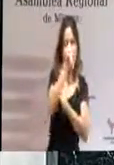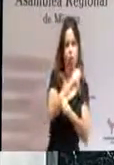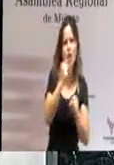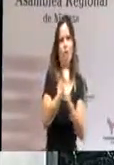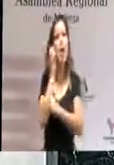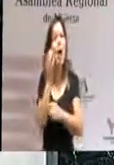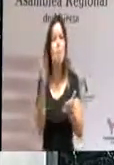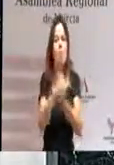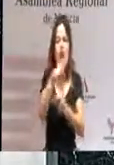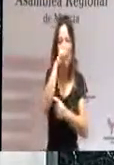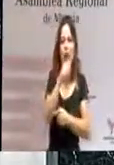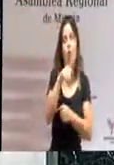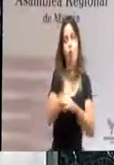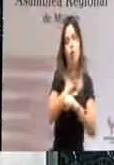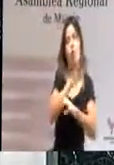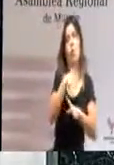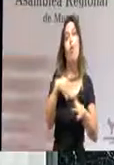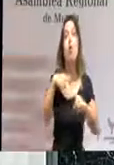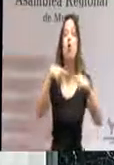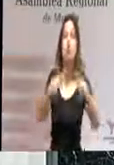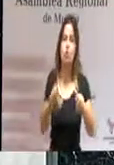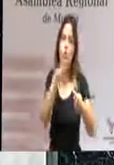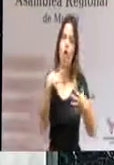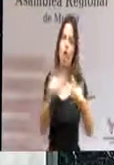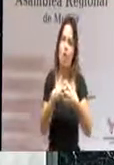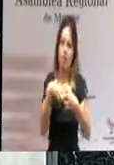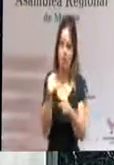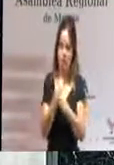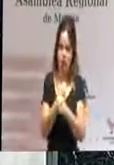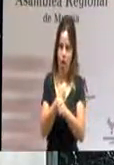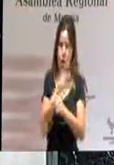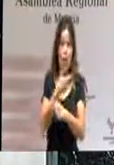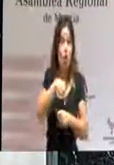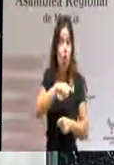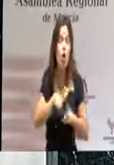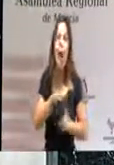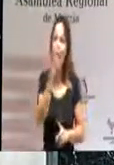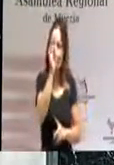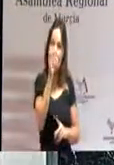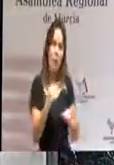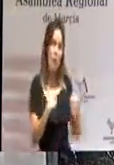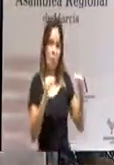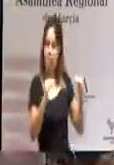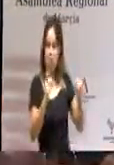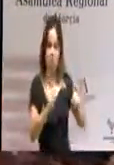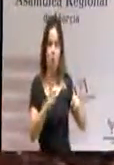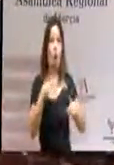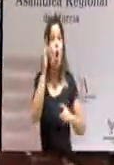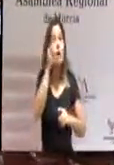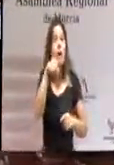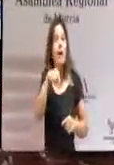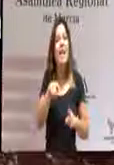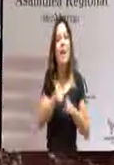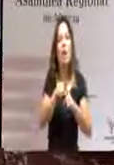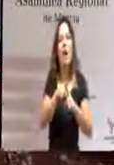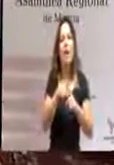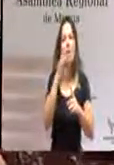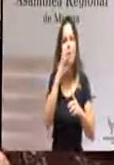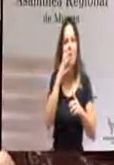gobierno por los accidentes laborales. Por eso no somos tan optimistas como usted. Ser optimista en este caso es ser